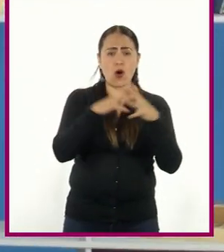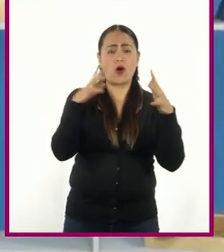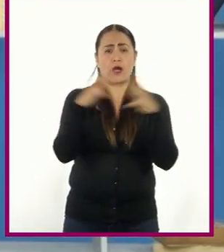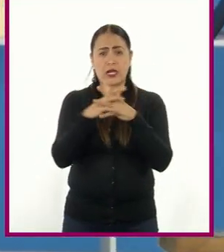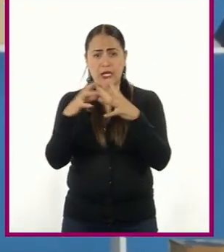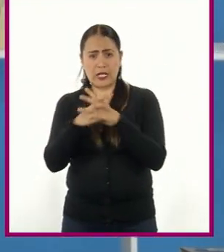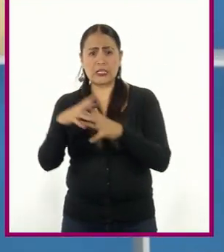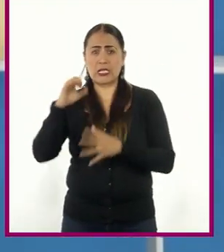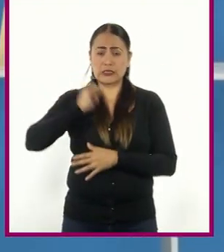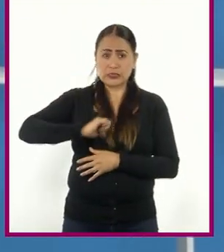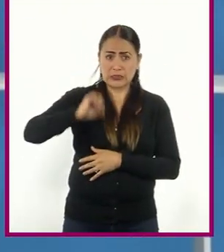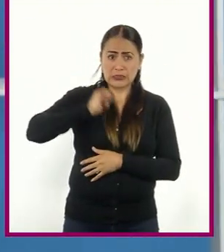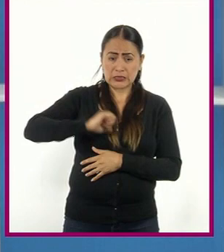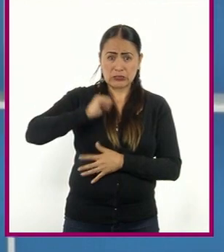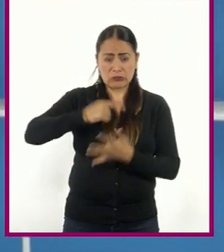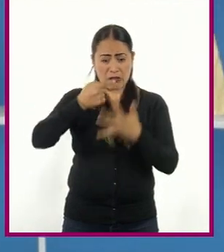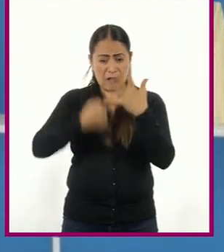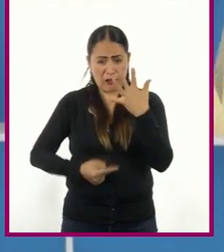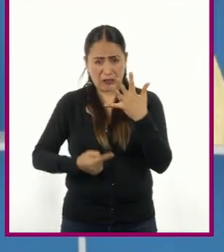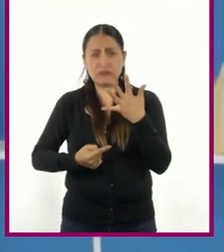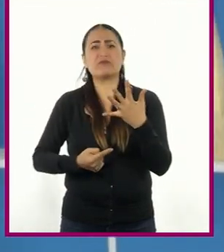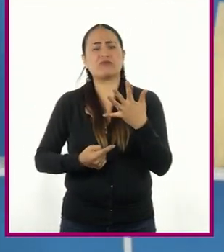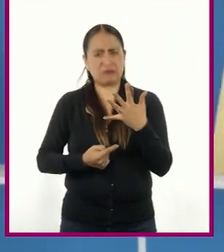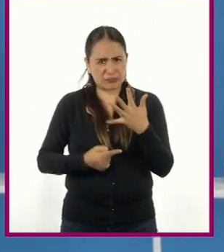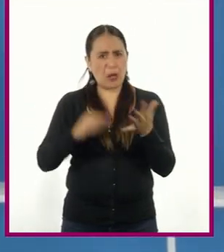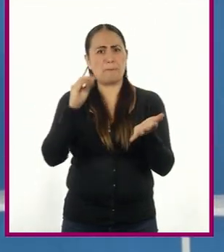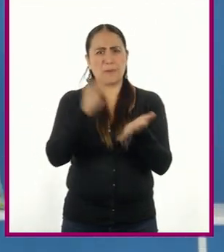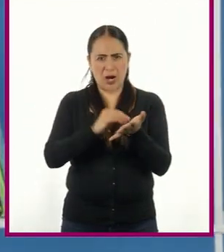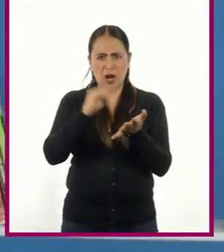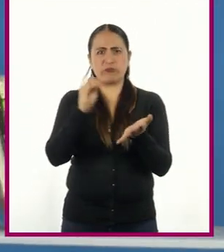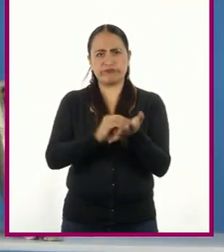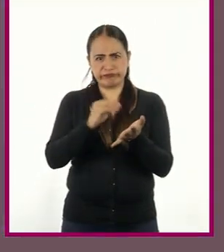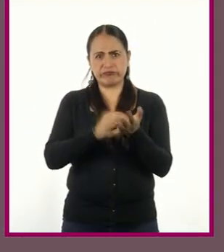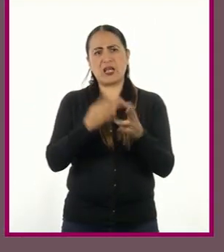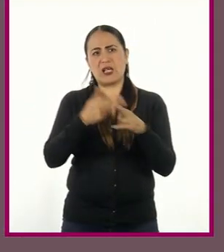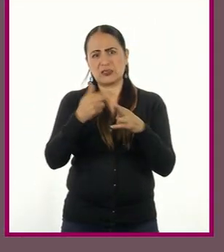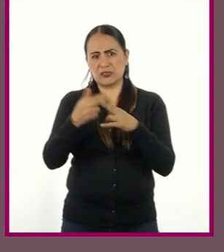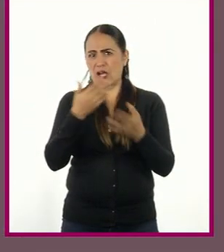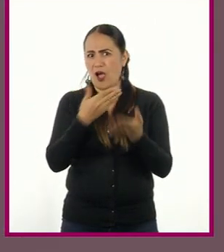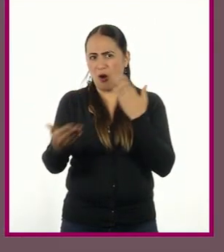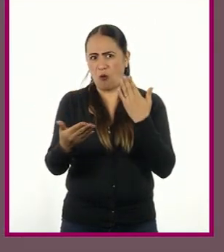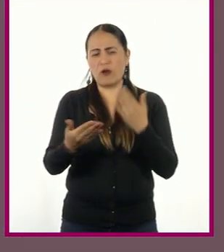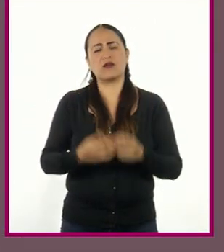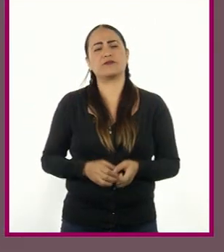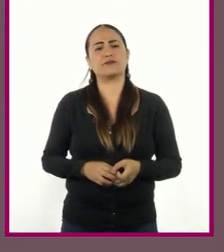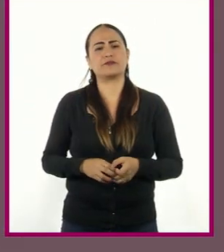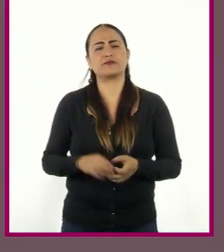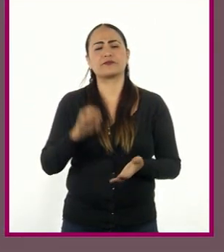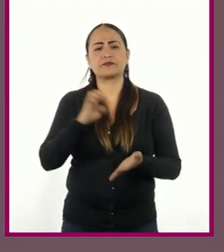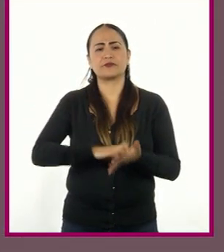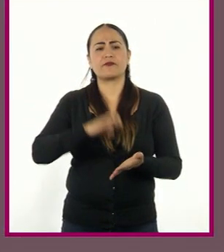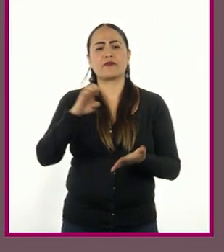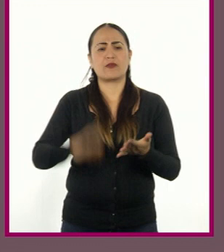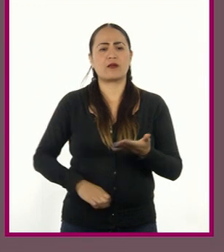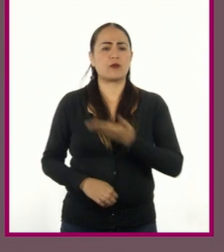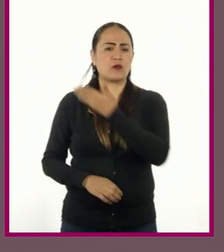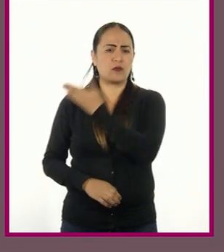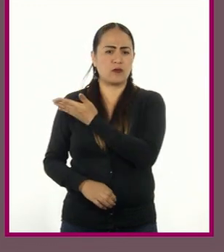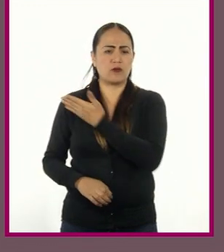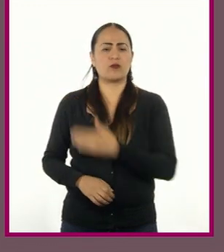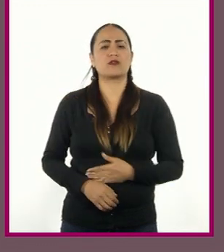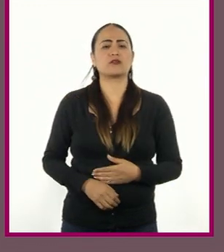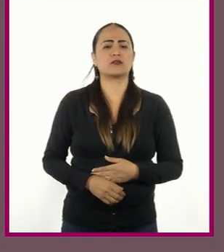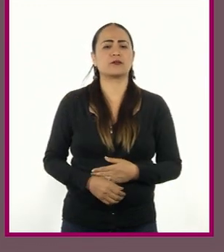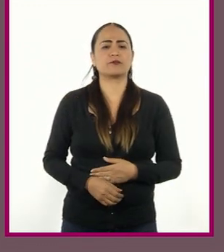aquel siglo siguen siendo problema de disputa en el siglo XXI. Como ejemplo, tenemos a la Guerra del